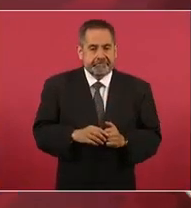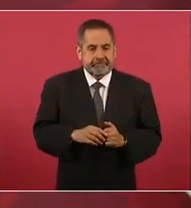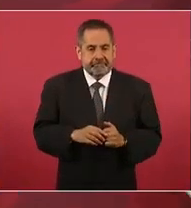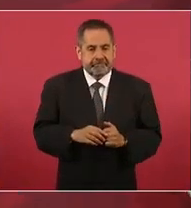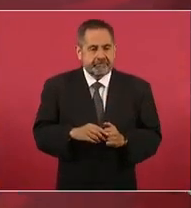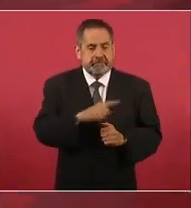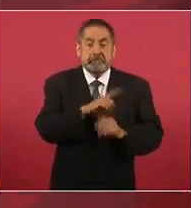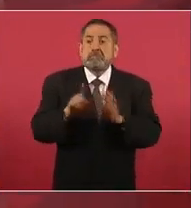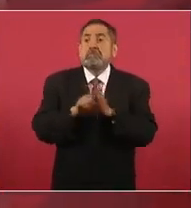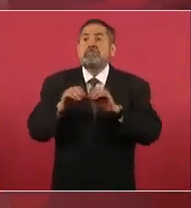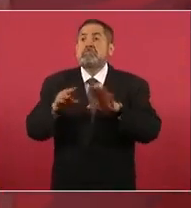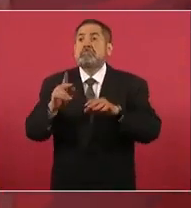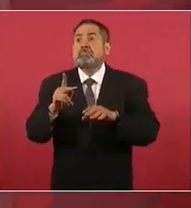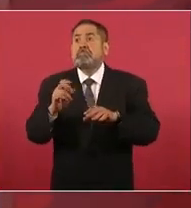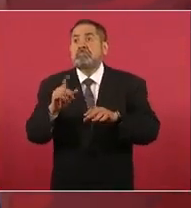es populismo,